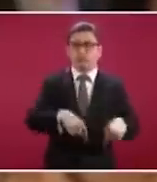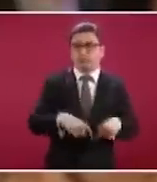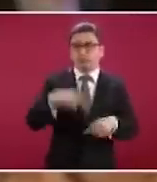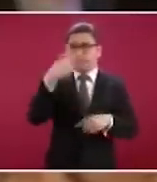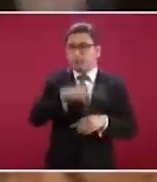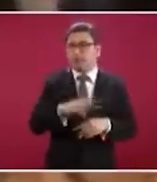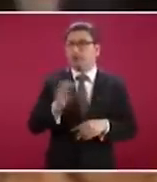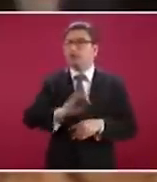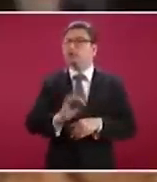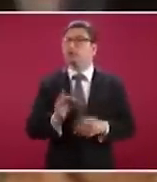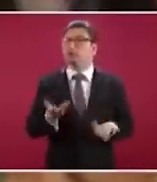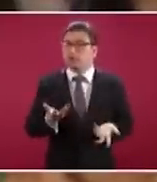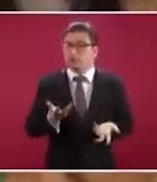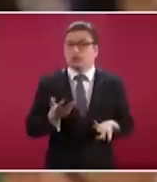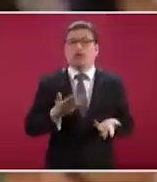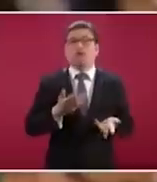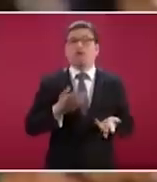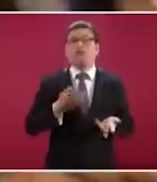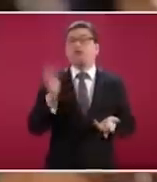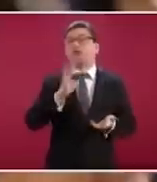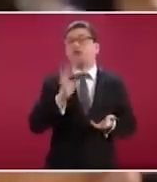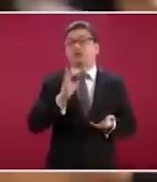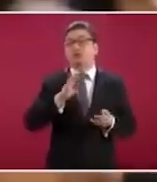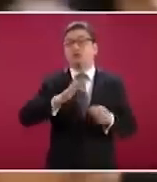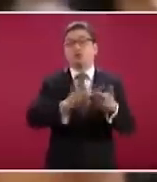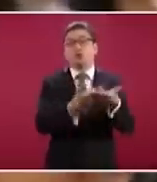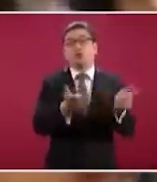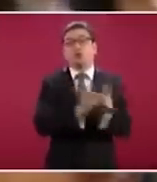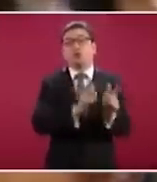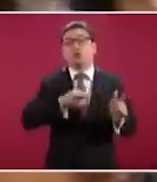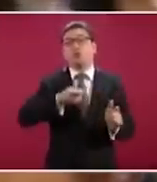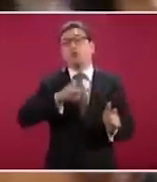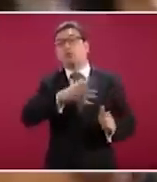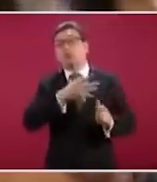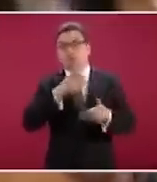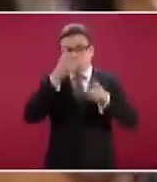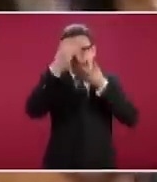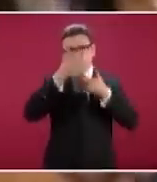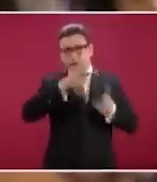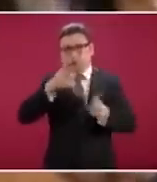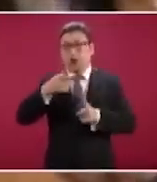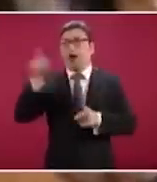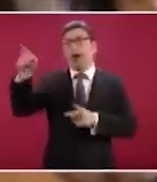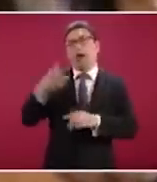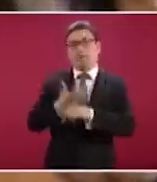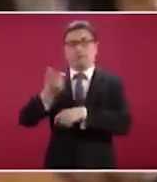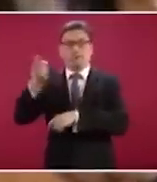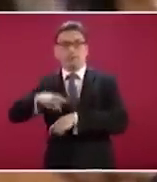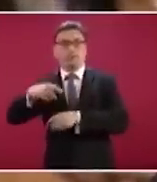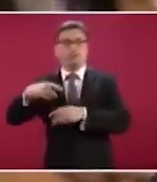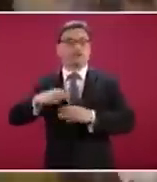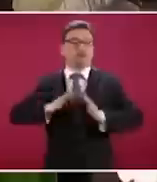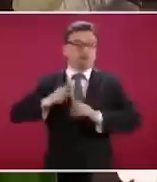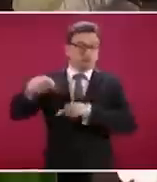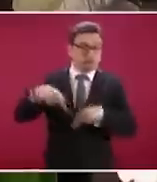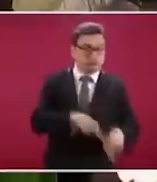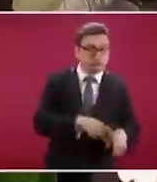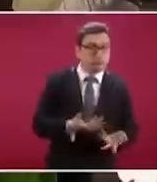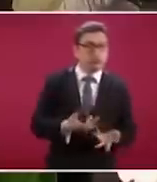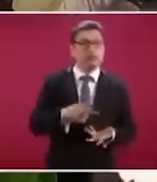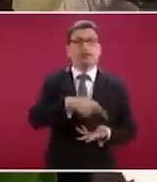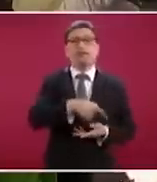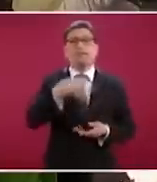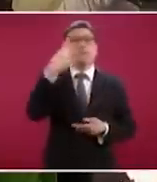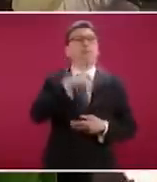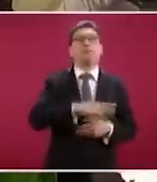que se hiciera esto, ¿no? De llamar terroristas a los cárteles del crimen organizado? ¿Qué le